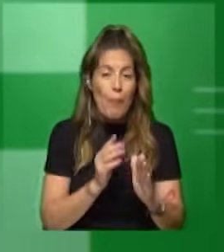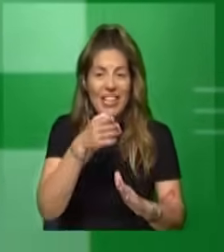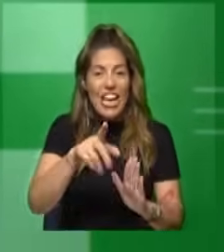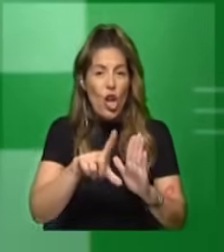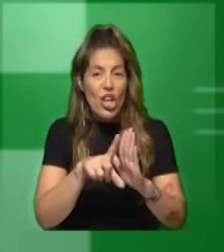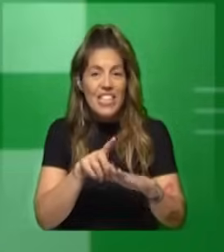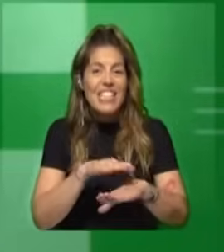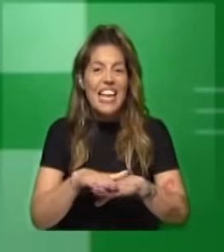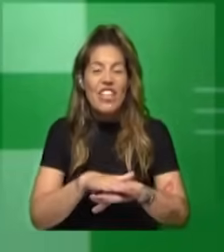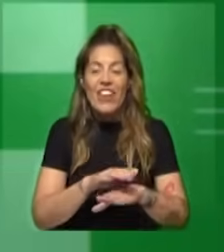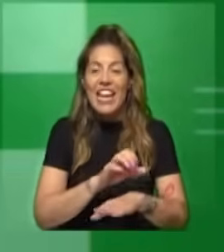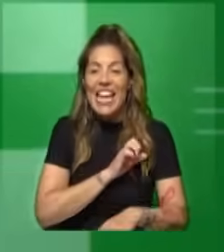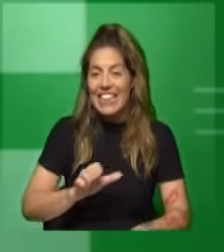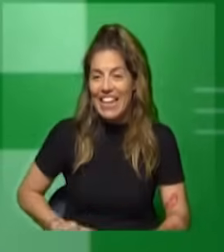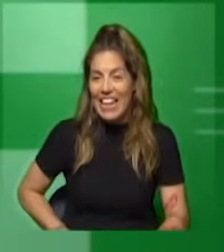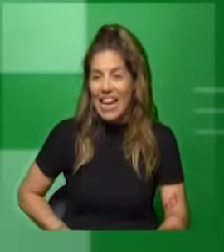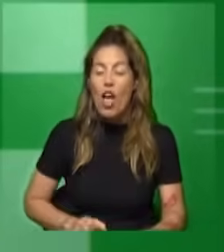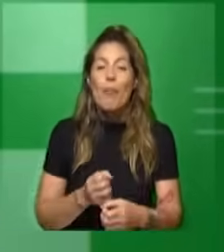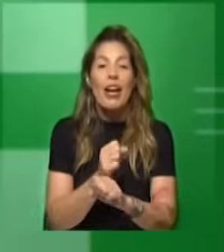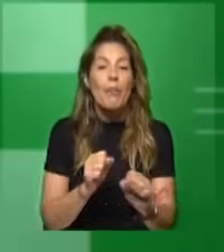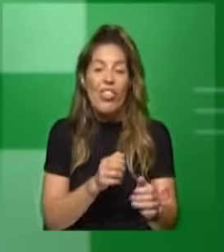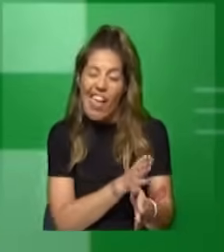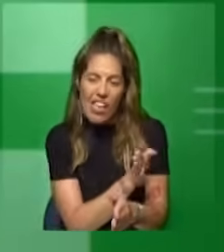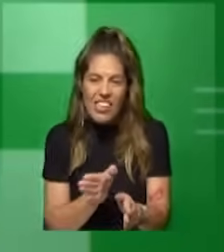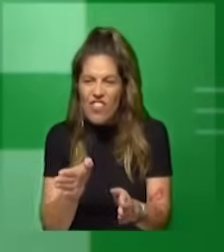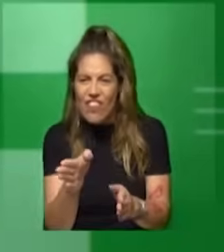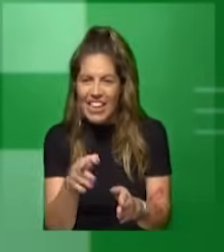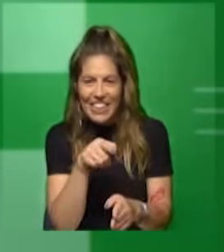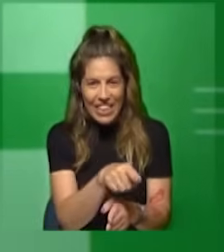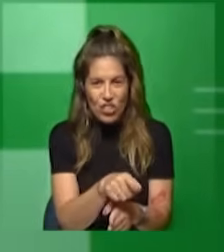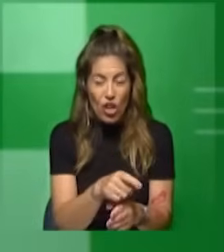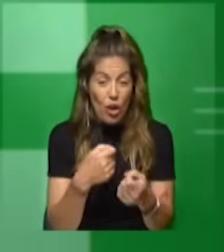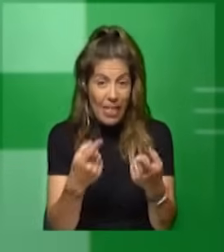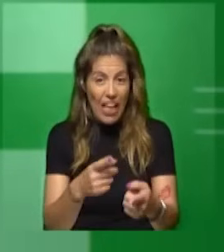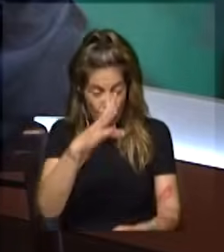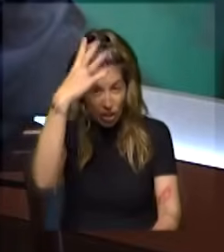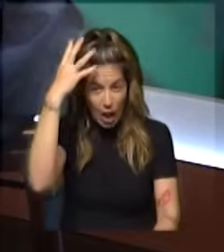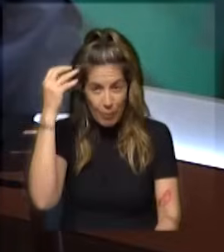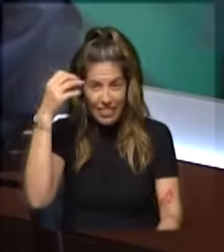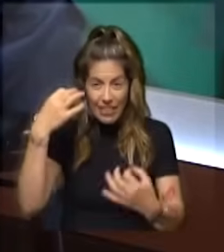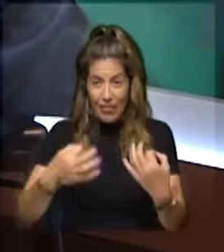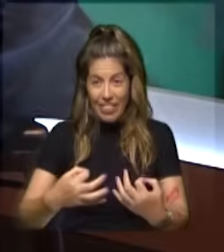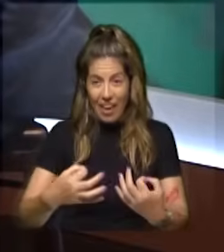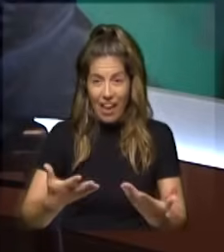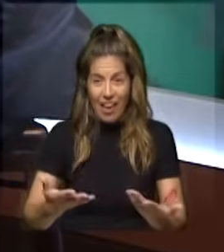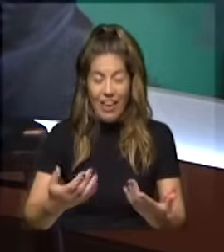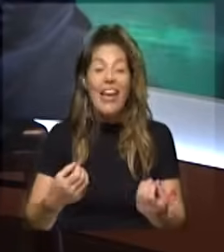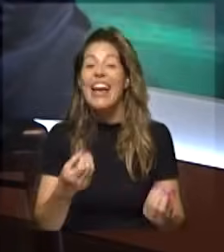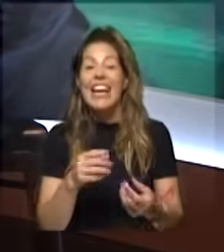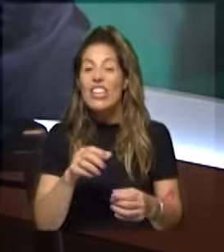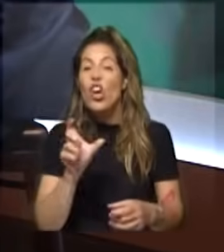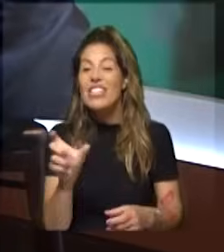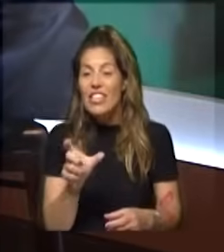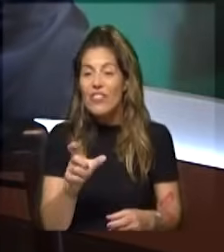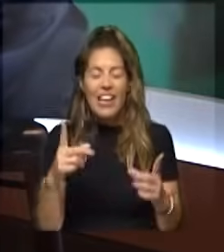nivel estatal para poder esquivar esa parte que lo había puesto Trump en realidad. Bueno, ¿a qué voy? Está